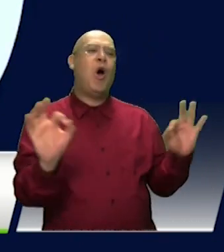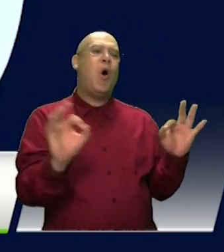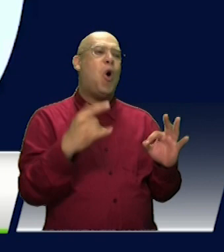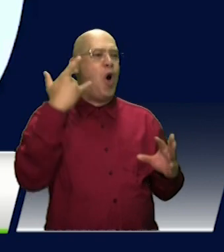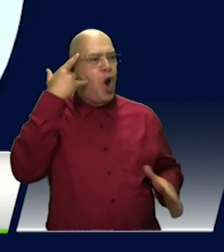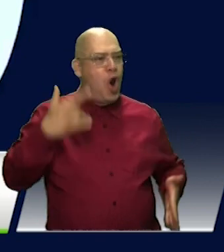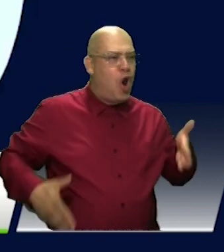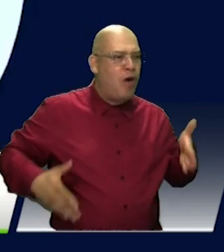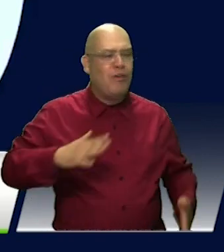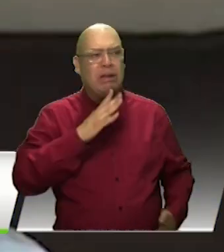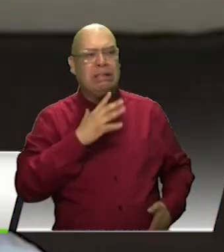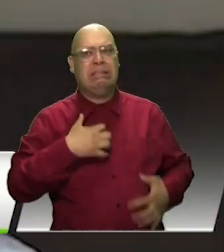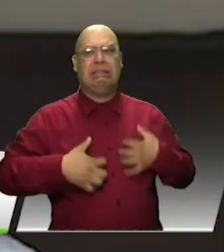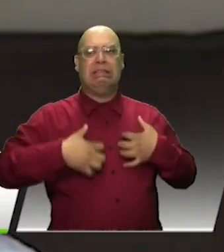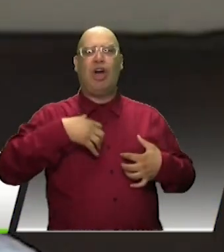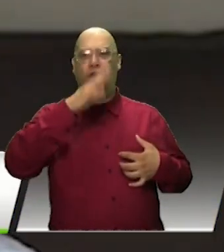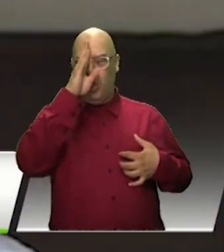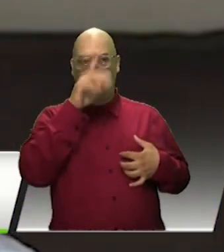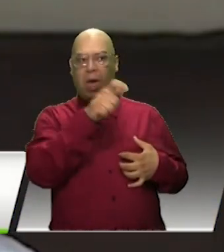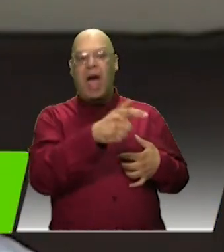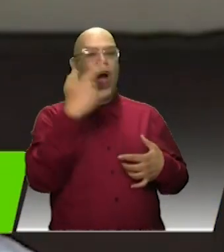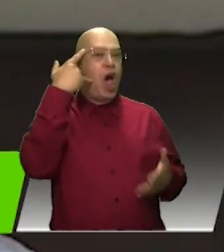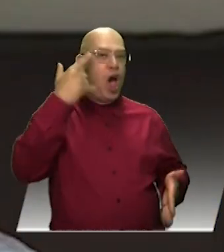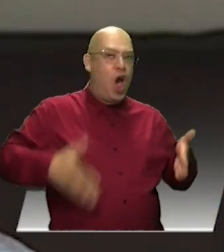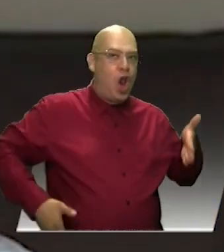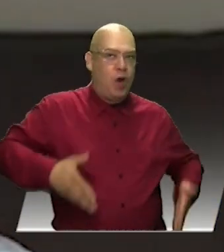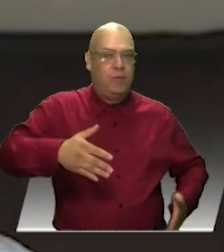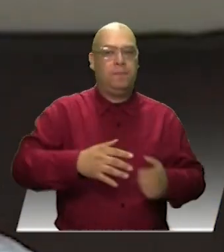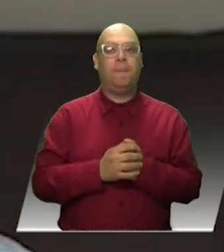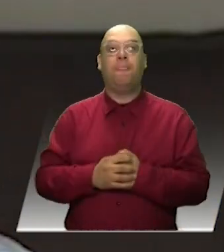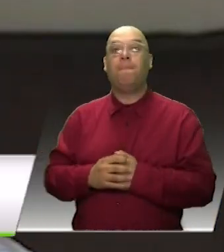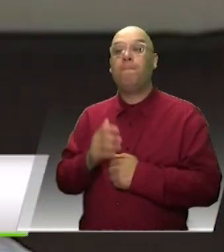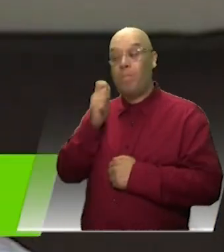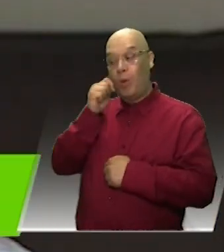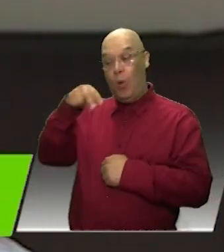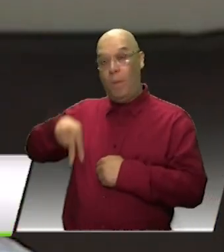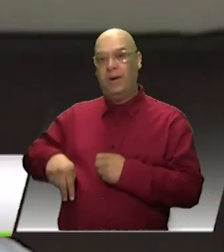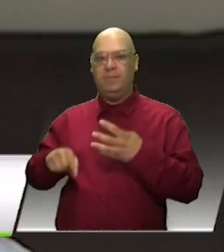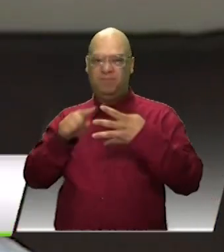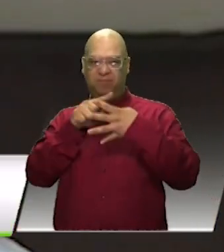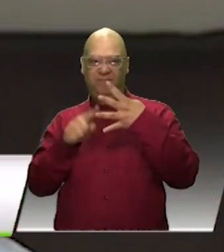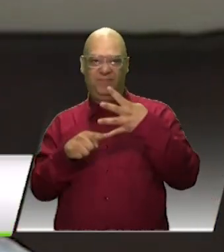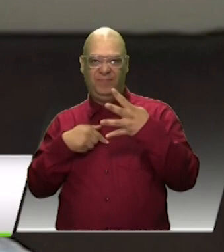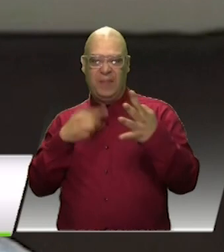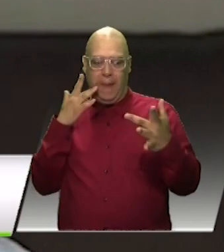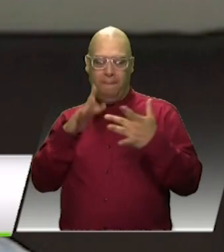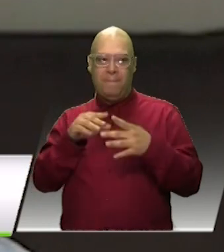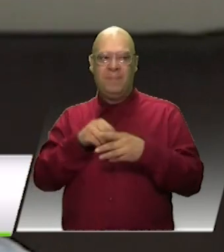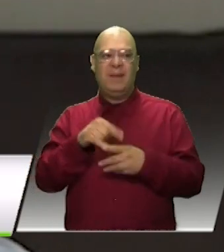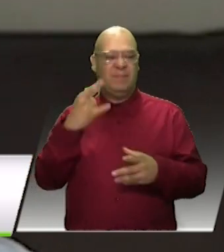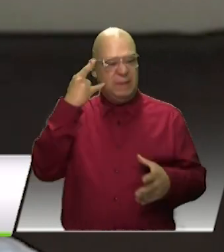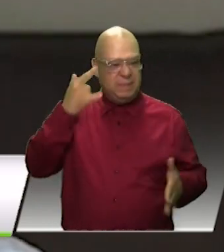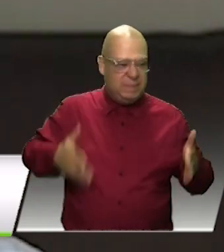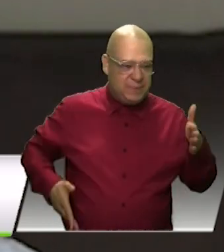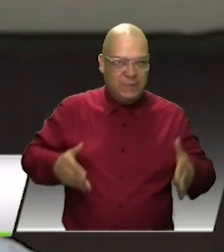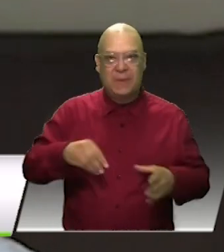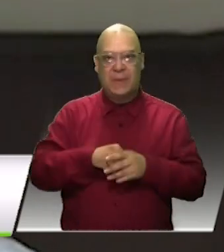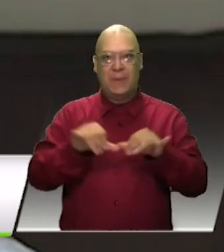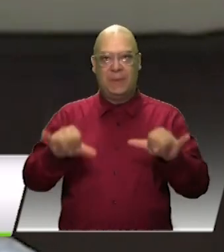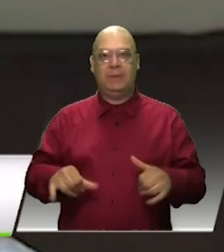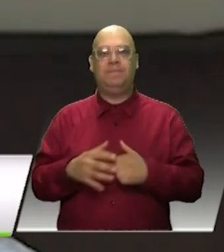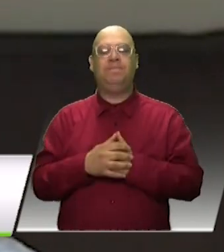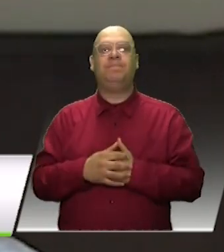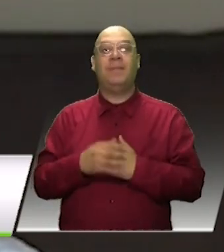o personas. El ser humano tiene cuatro herramientas que lo aventajan frente a la inteligencia artificial y son